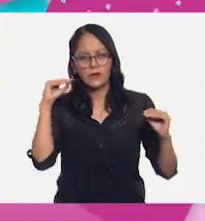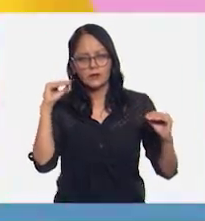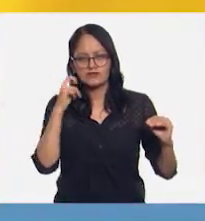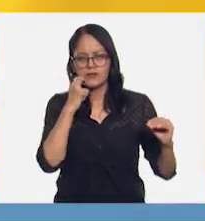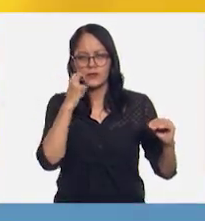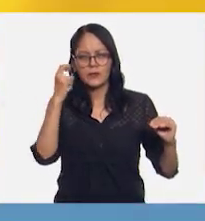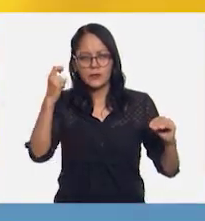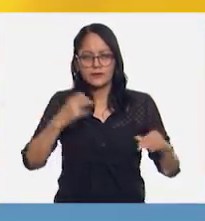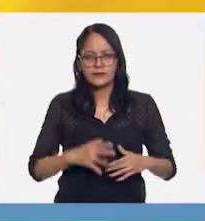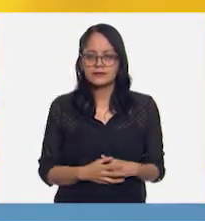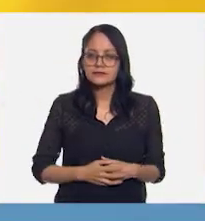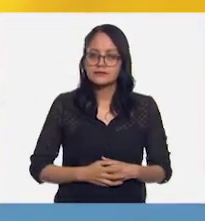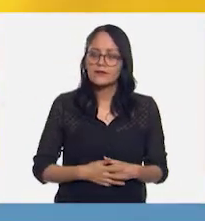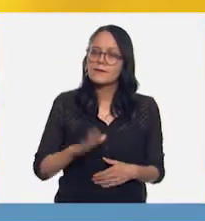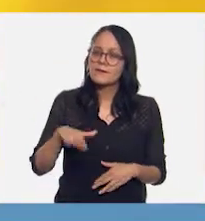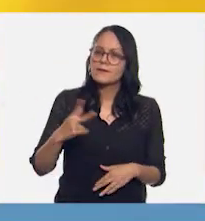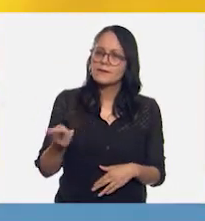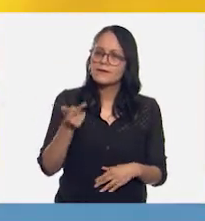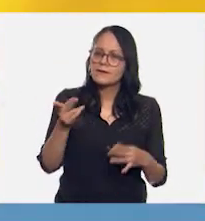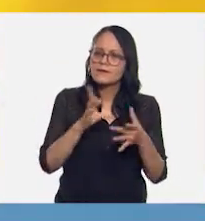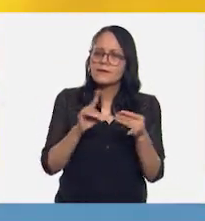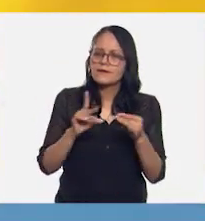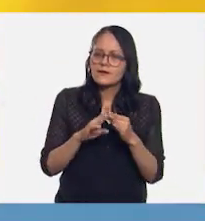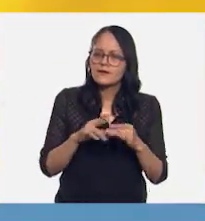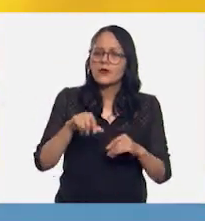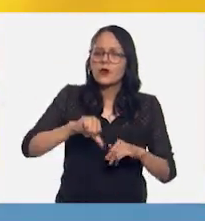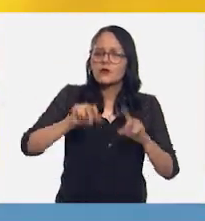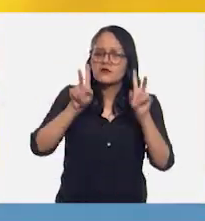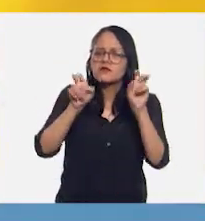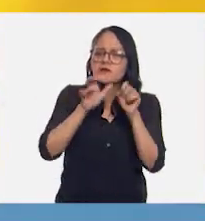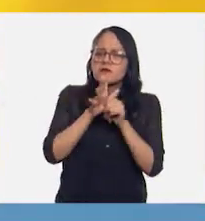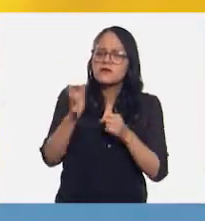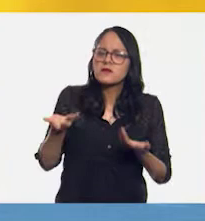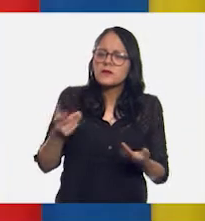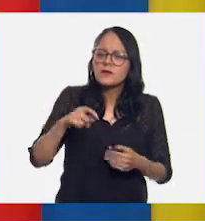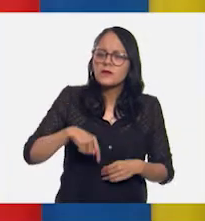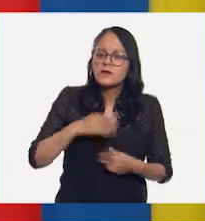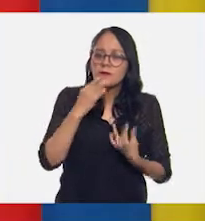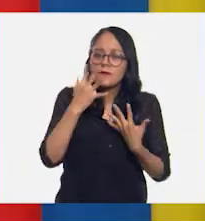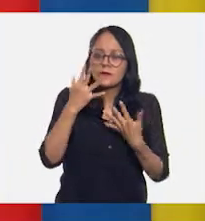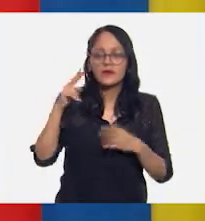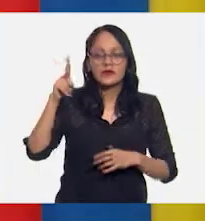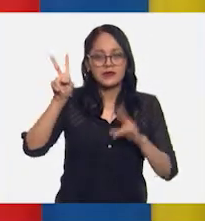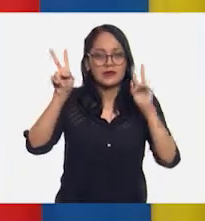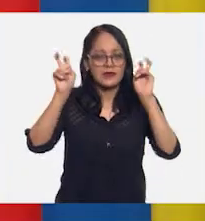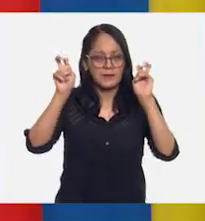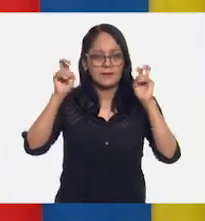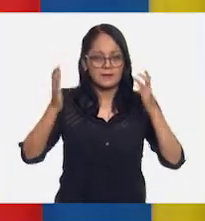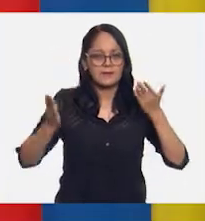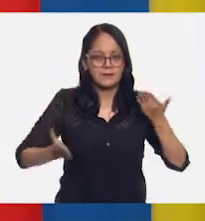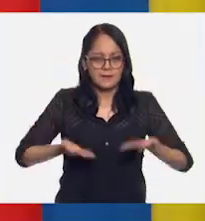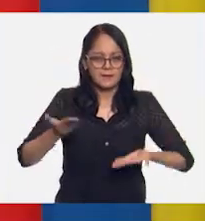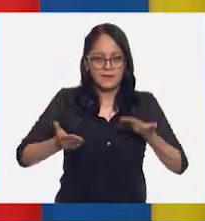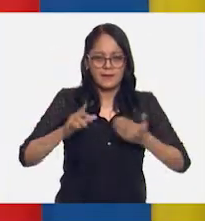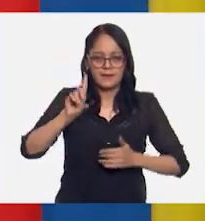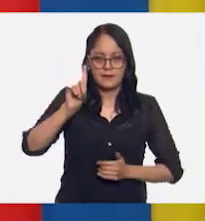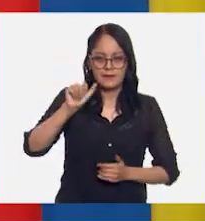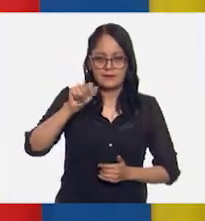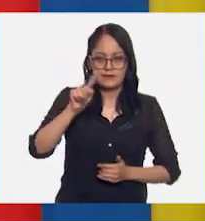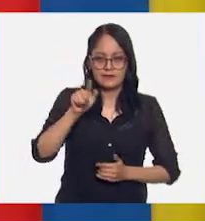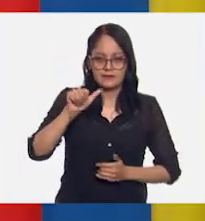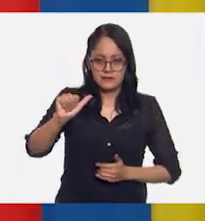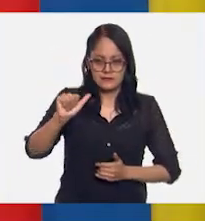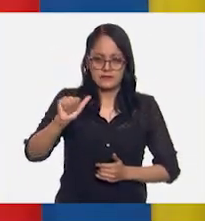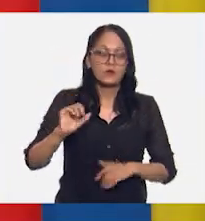Ahora, ¿podrías explicar, por favor, cuál es el tema del poema, María? La danza. Y lo sé no solo porque el título